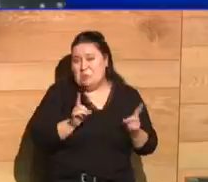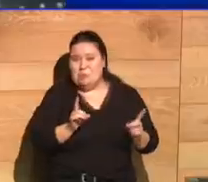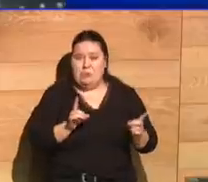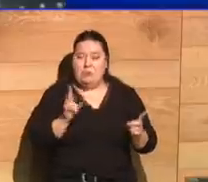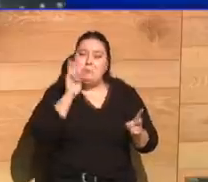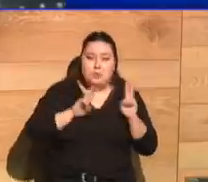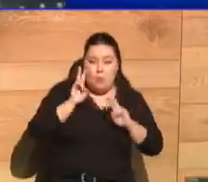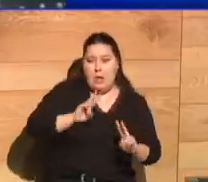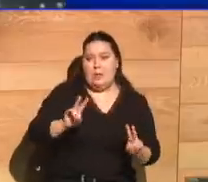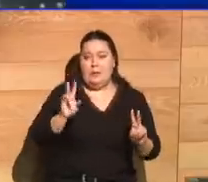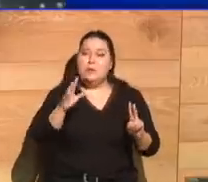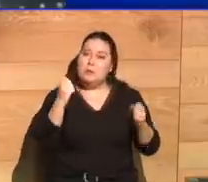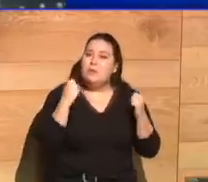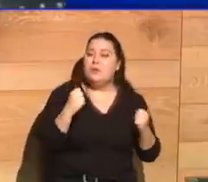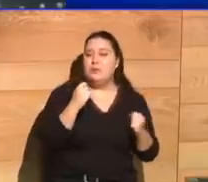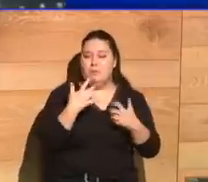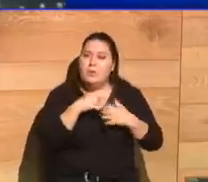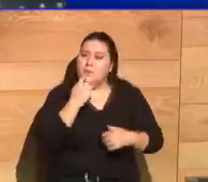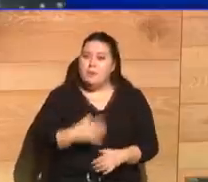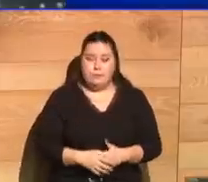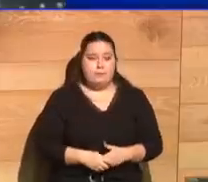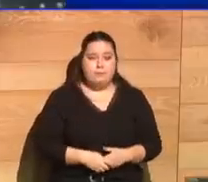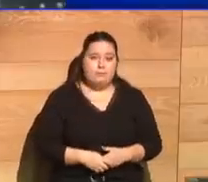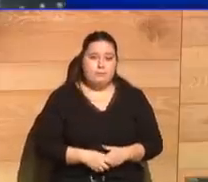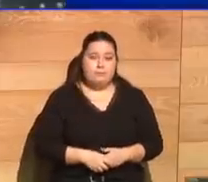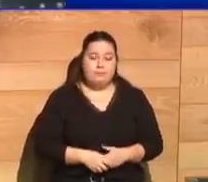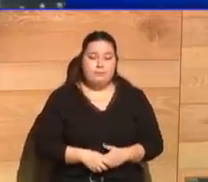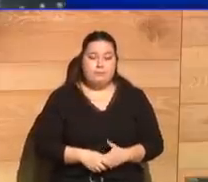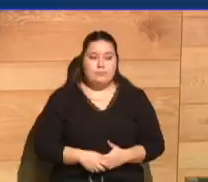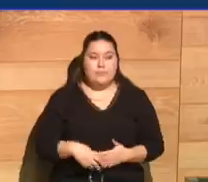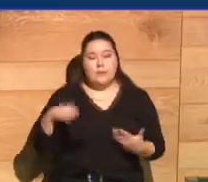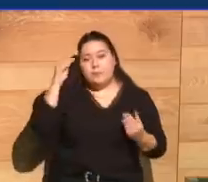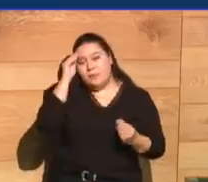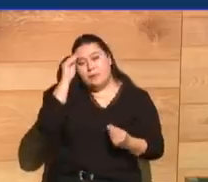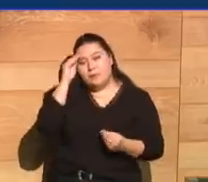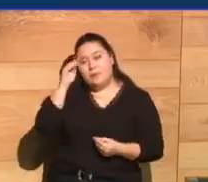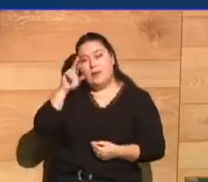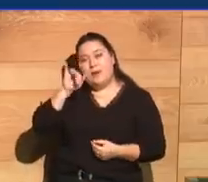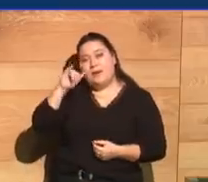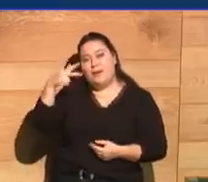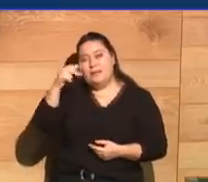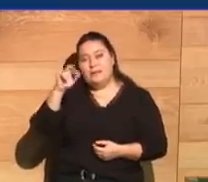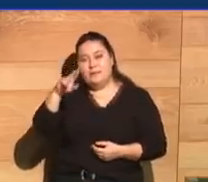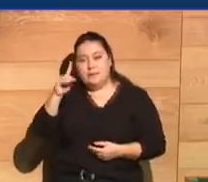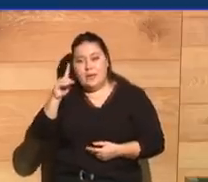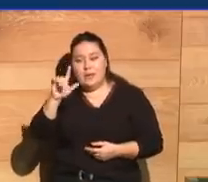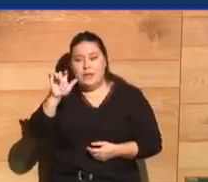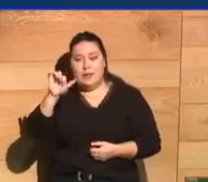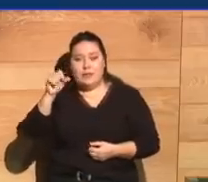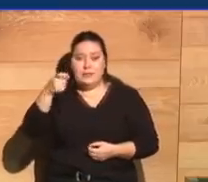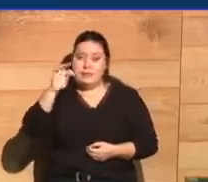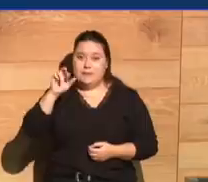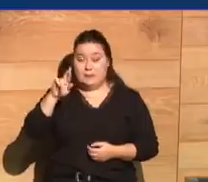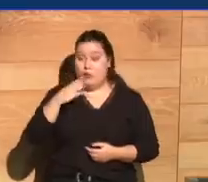tenían verdadera fuerza y funcionaban muy bien, sí. Fabuloso, sí. Y ellos piensan en Richard Lester como director, pero algo pasa